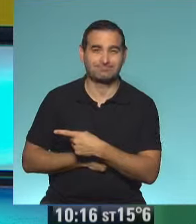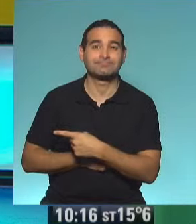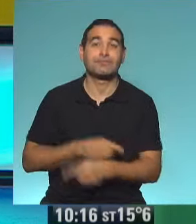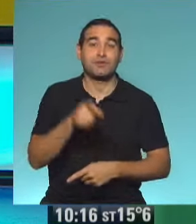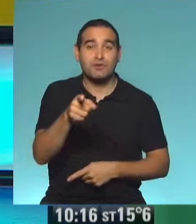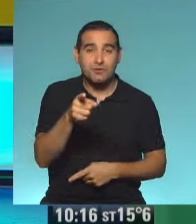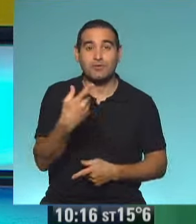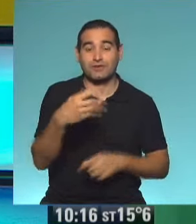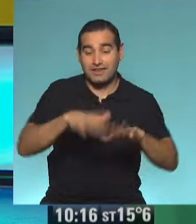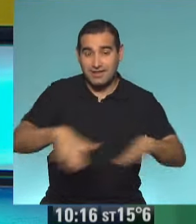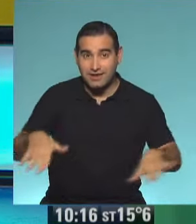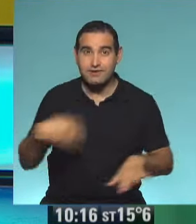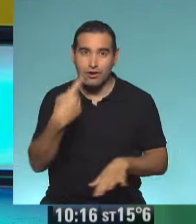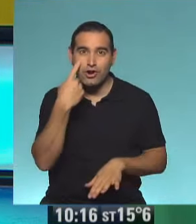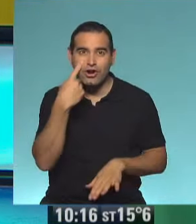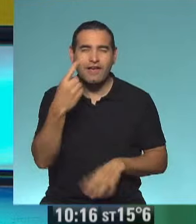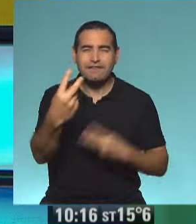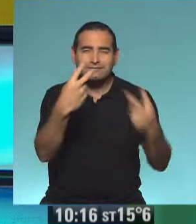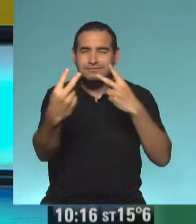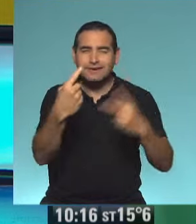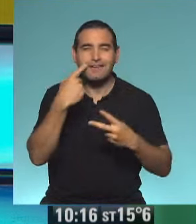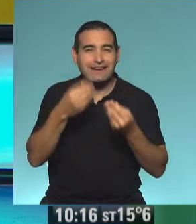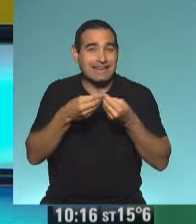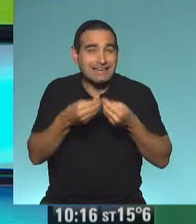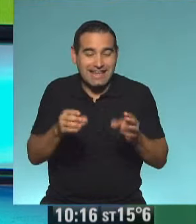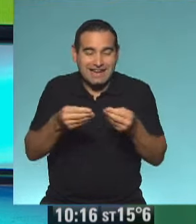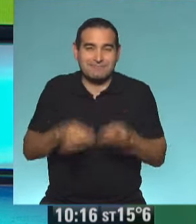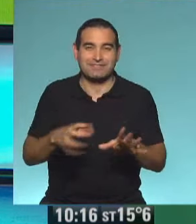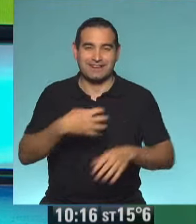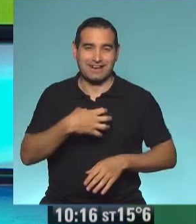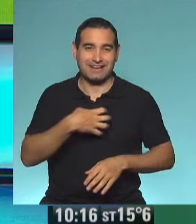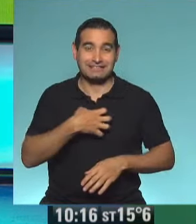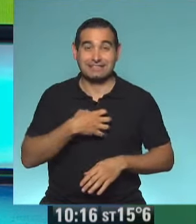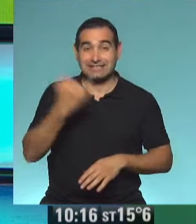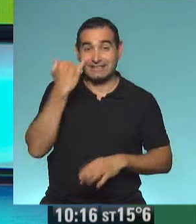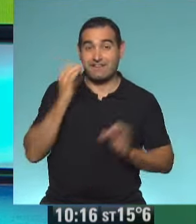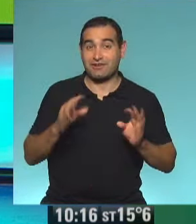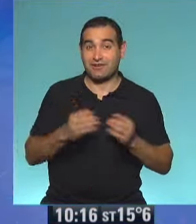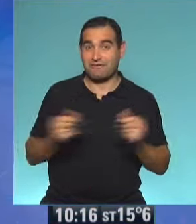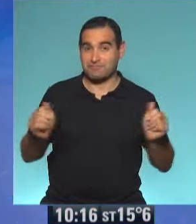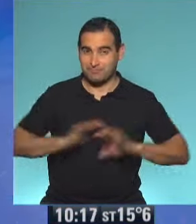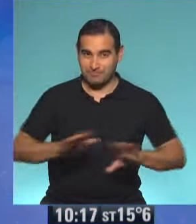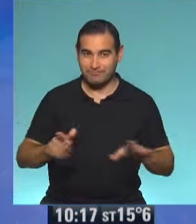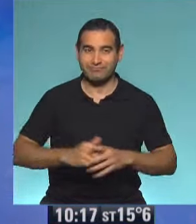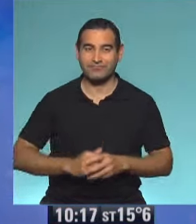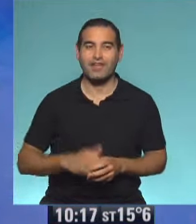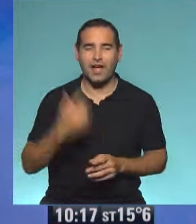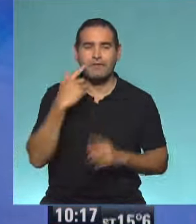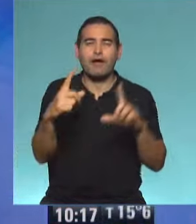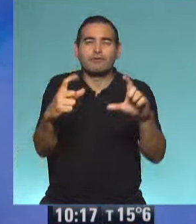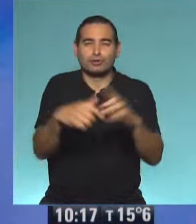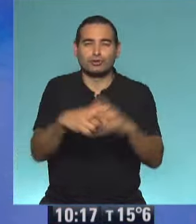los chicos y las chicas que están del otro lado queriendo arrancar las clases luego de las vacaciones de invierno. Bueno, ¡foto! Vamos, vamos con la foto. Tenemos pip, pip.